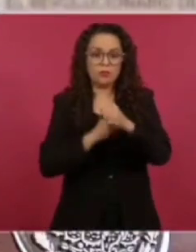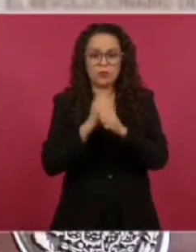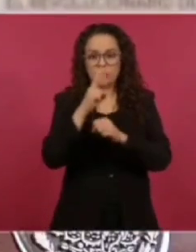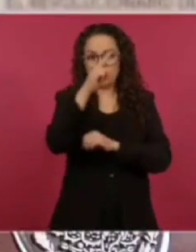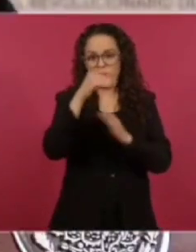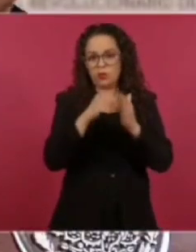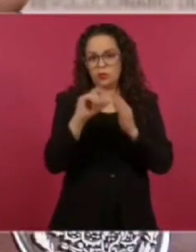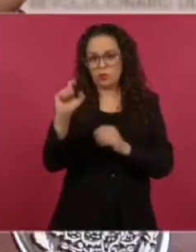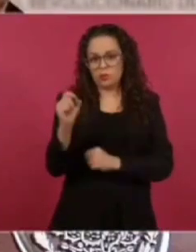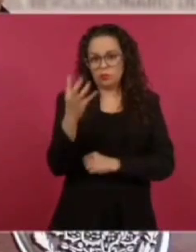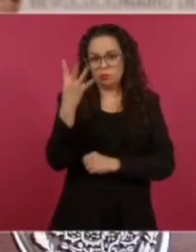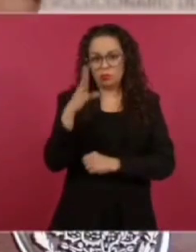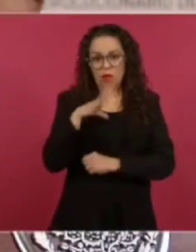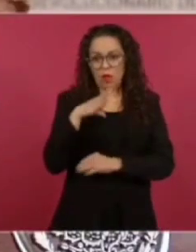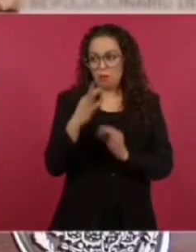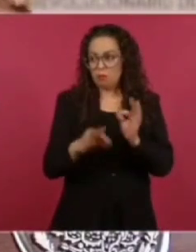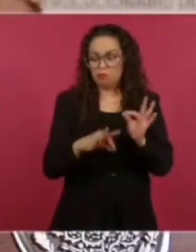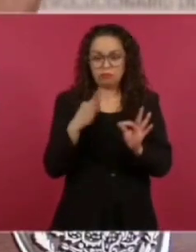Y